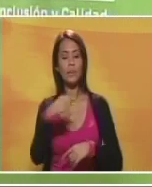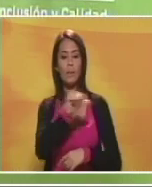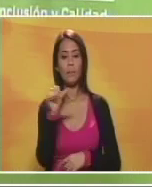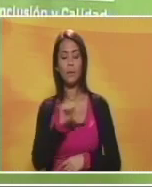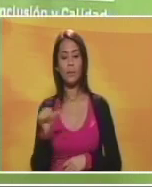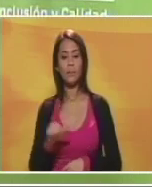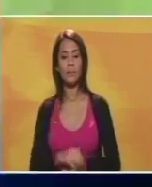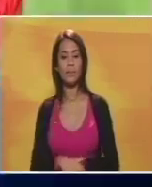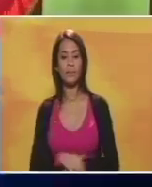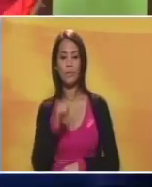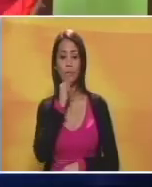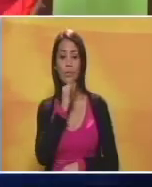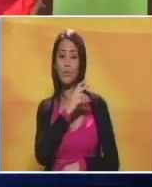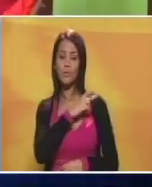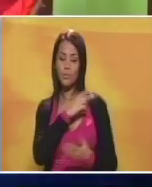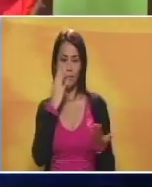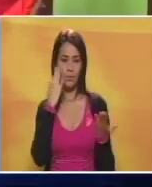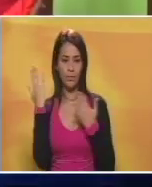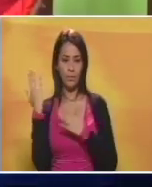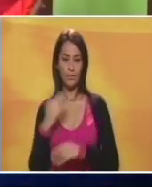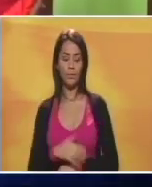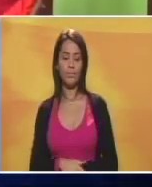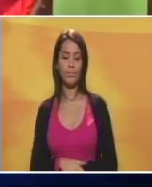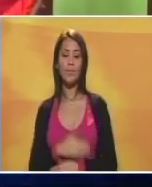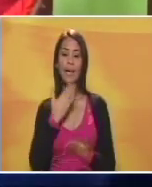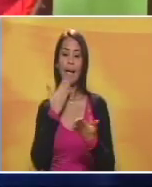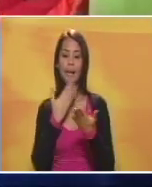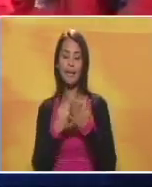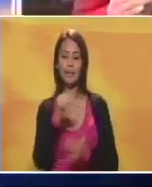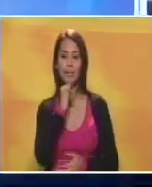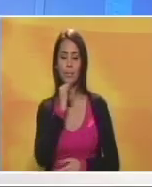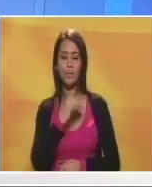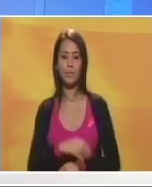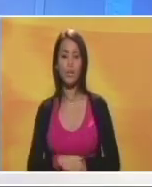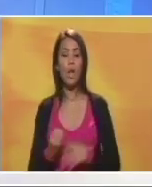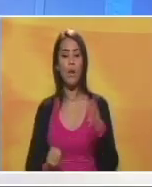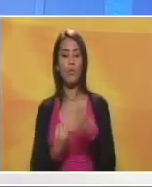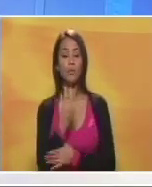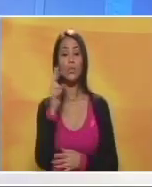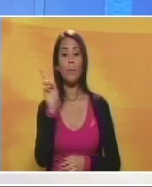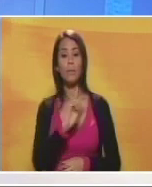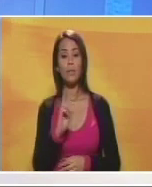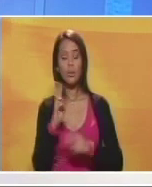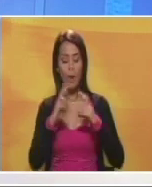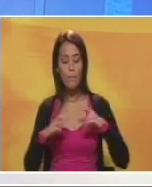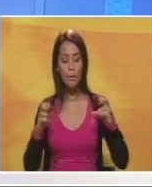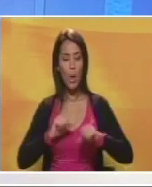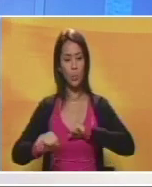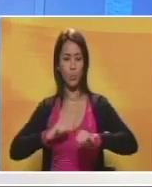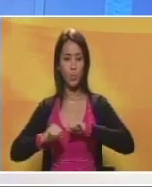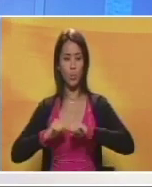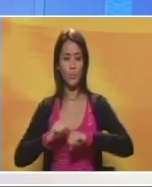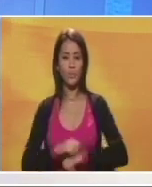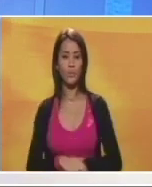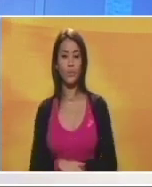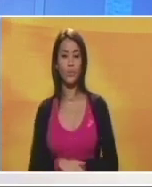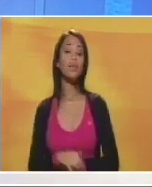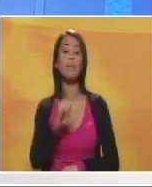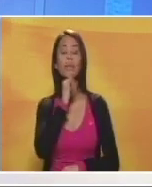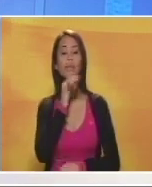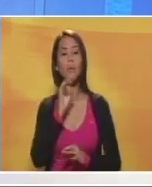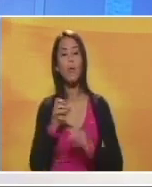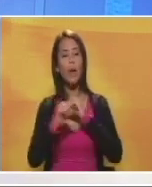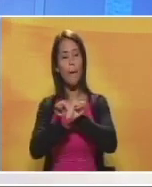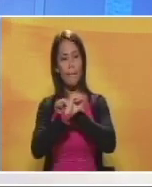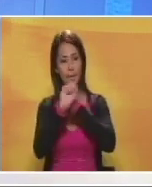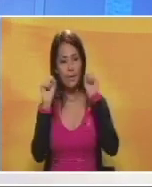esta información retornamos con ustedes al estudio. Gracias, Diana. La Fundación Venezolana de Investigaciones Sismológicas Funvisis informó que la